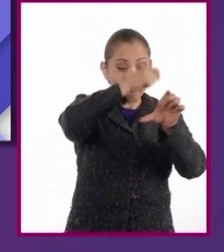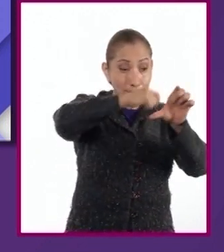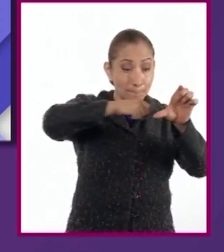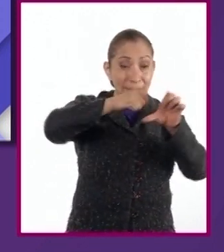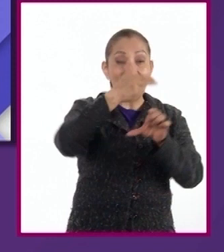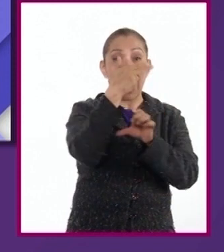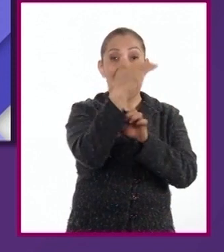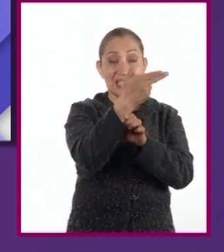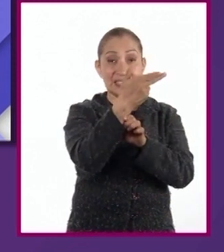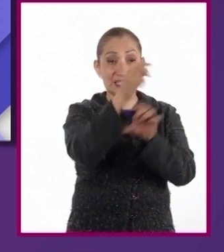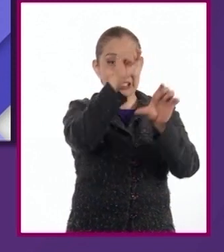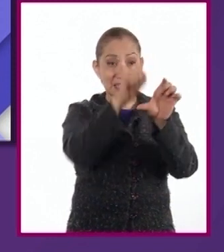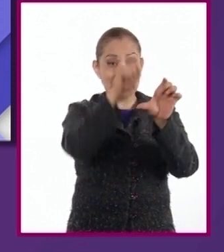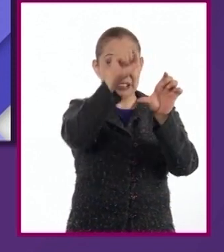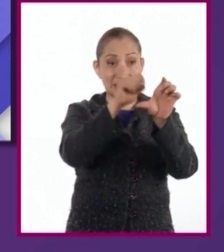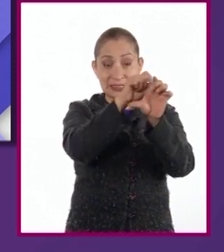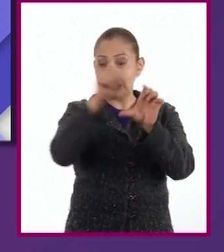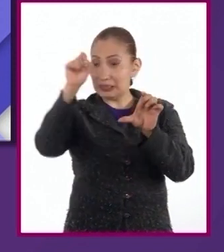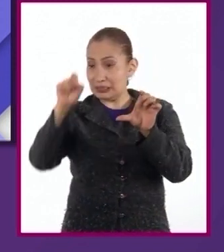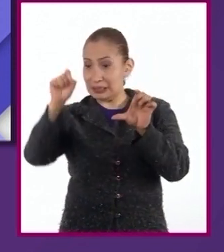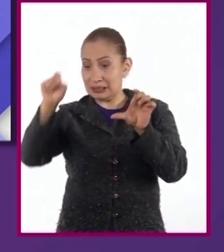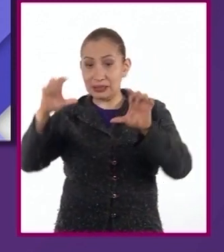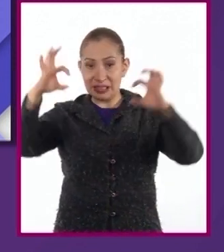H mayúscula, en ambos círculos.